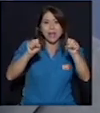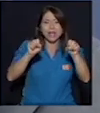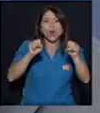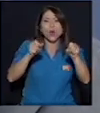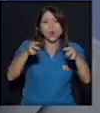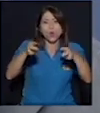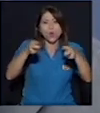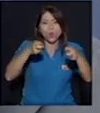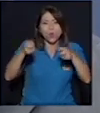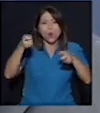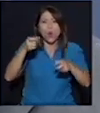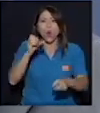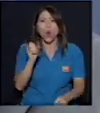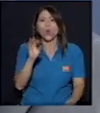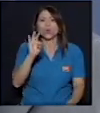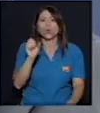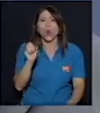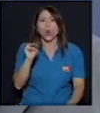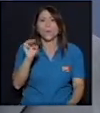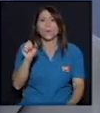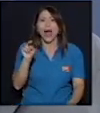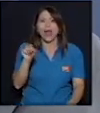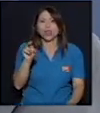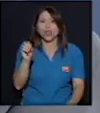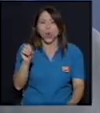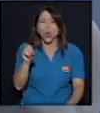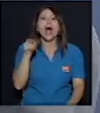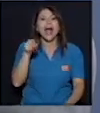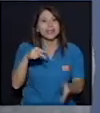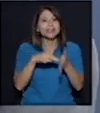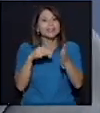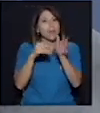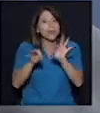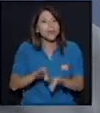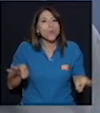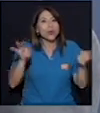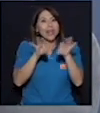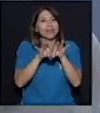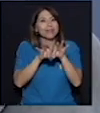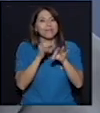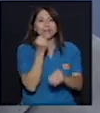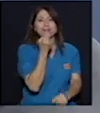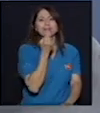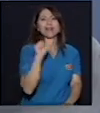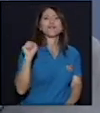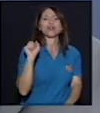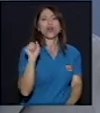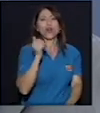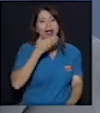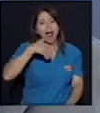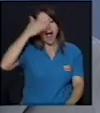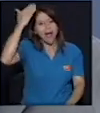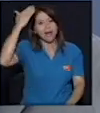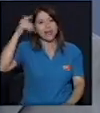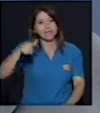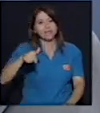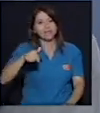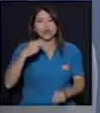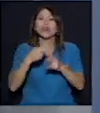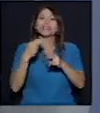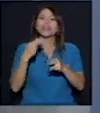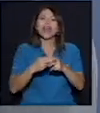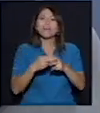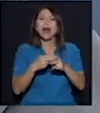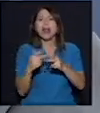era muy relevante, y tanto es así que en la rebelión árabe, lo que se llama la revuelta árabe, en donde